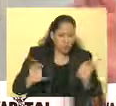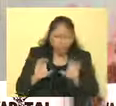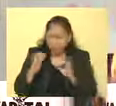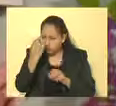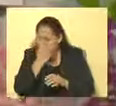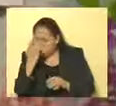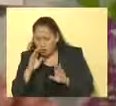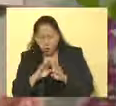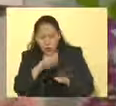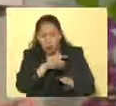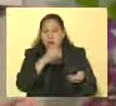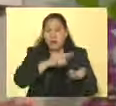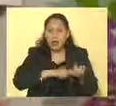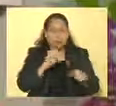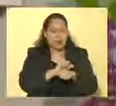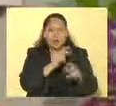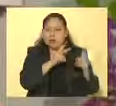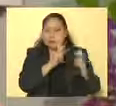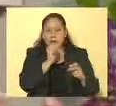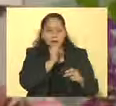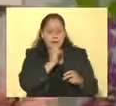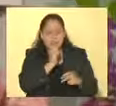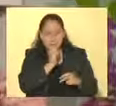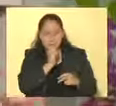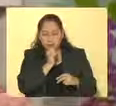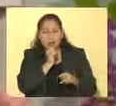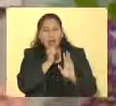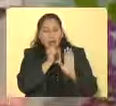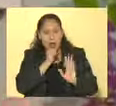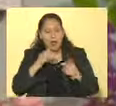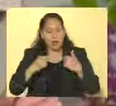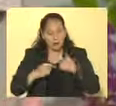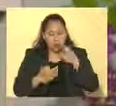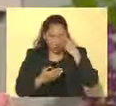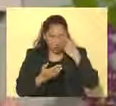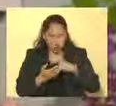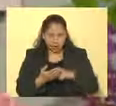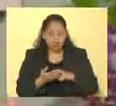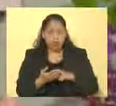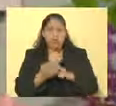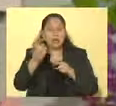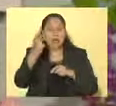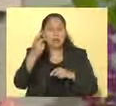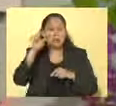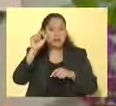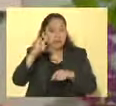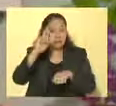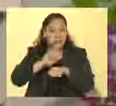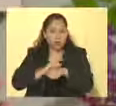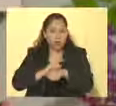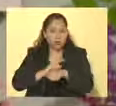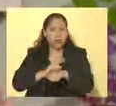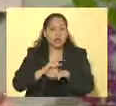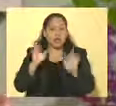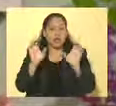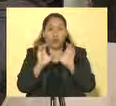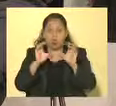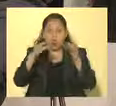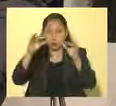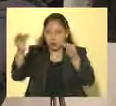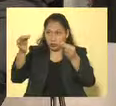trámites, plataformas, no sé qué tanto. Y según tengo entendido, ese mismo día te entregan y no es una